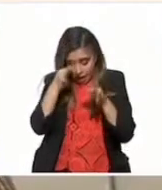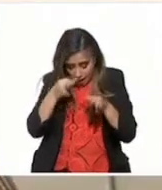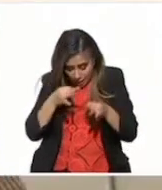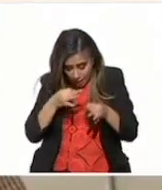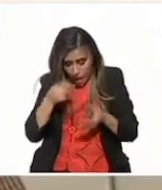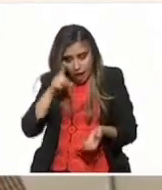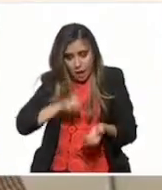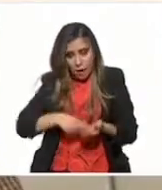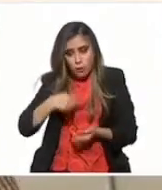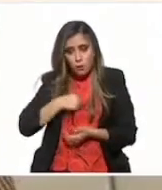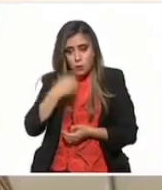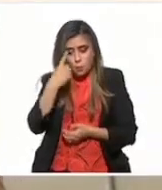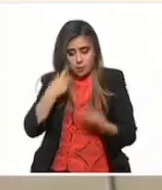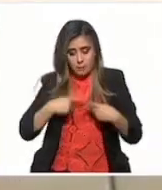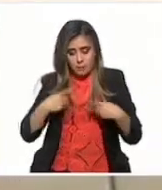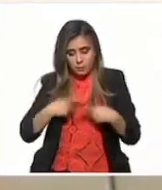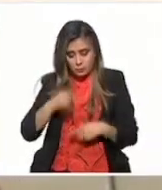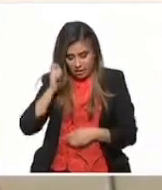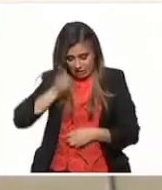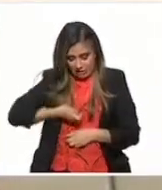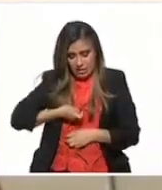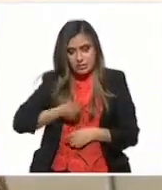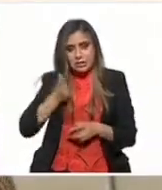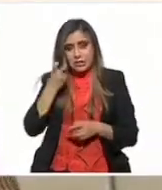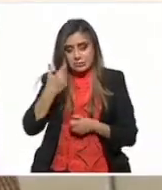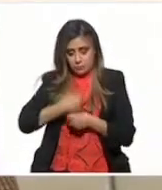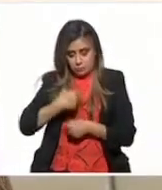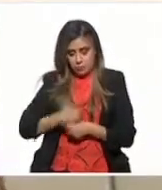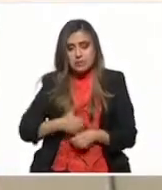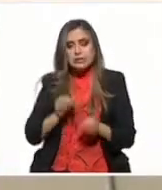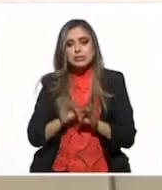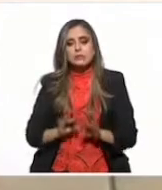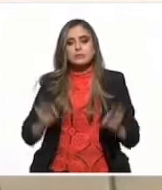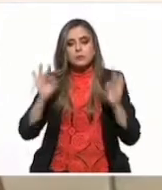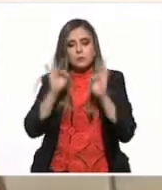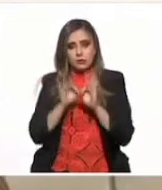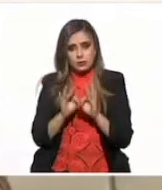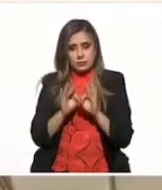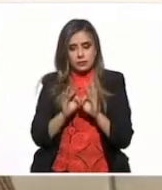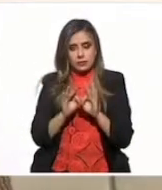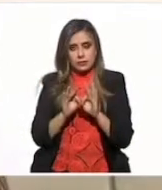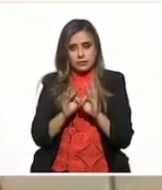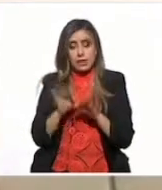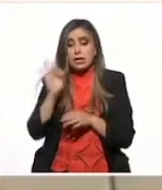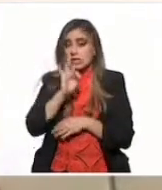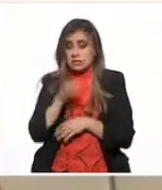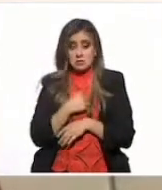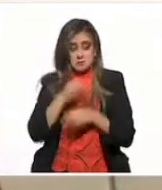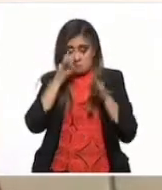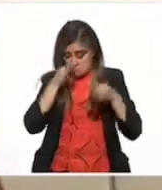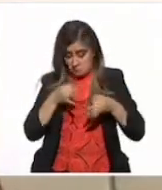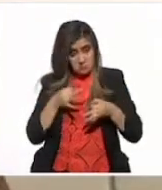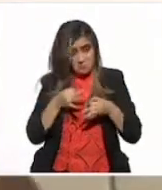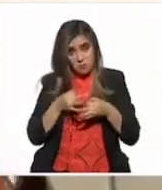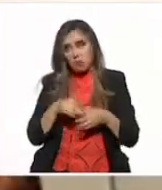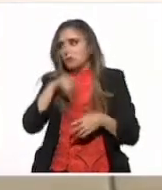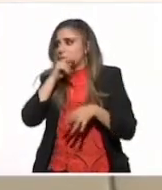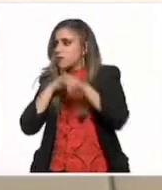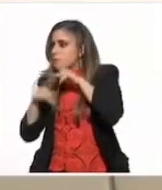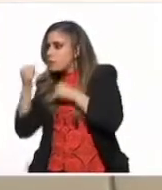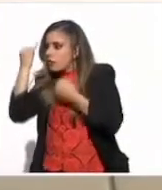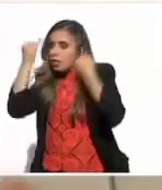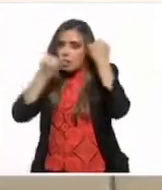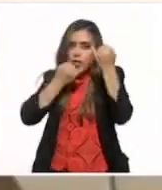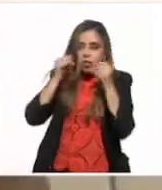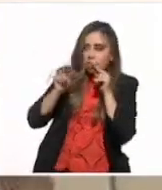vuelve fundamental de otra manera vamos a encontrarnos ansiosos por todo tipo de cosas muchas